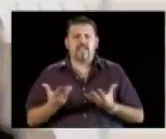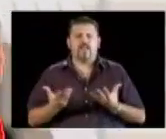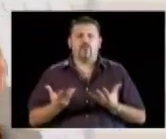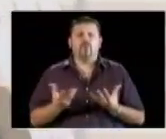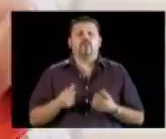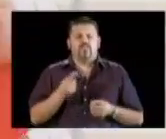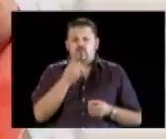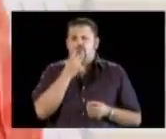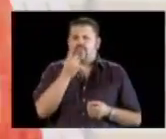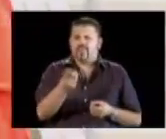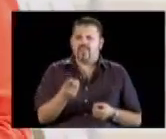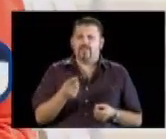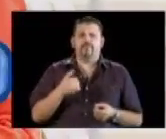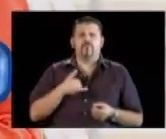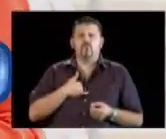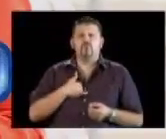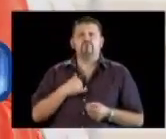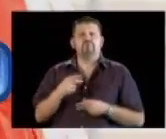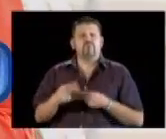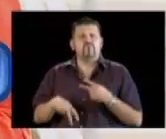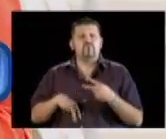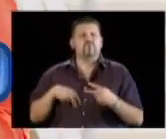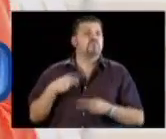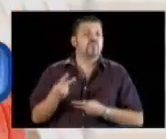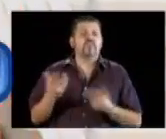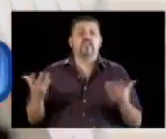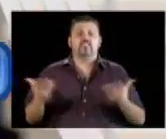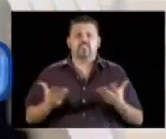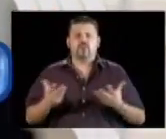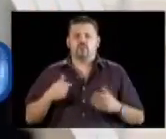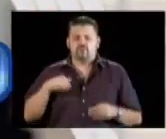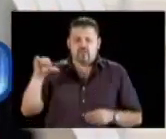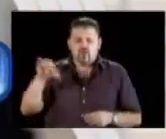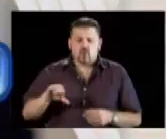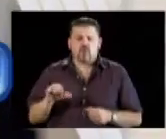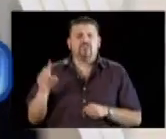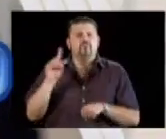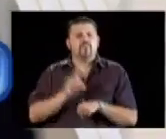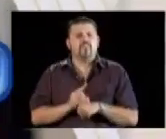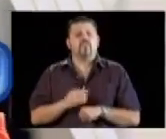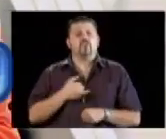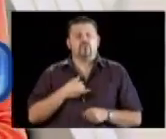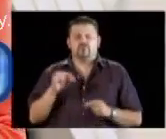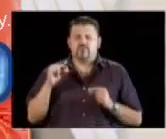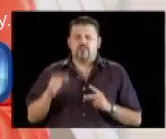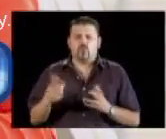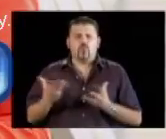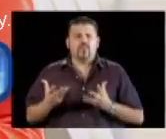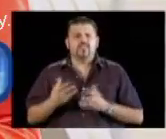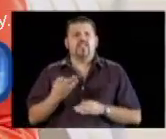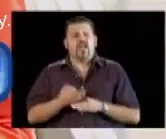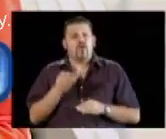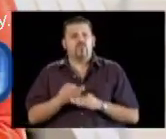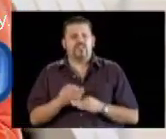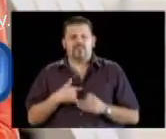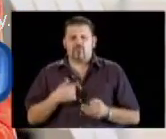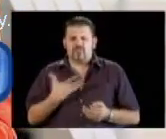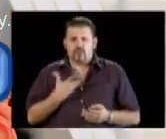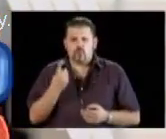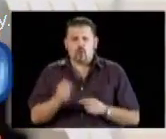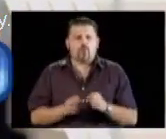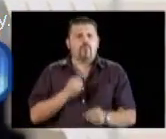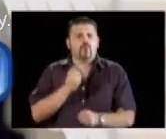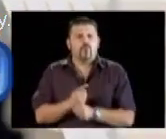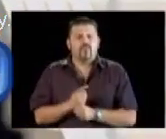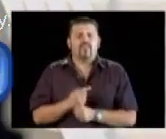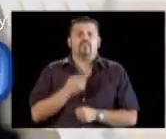Y díganse, hoy va por mí. Hoy es mi día. Hoy es mi momento. Hoy merezco una oportunidad